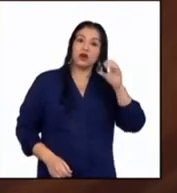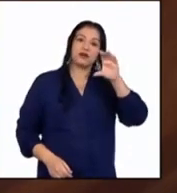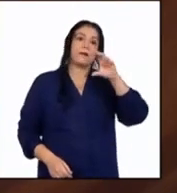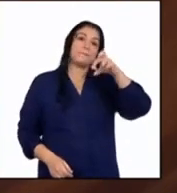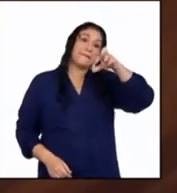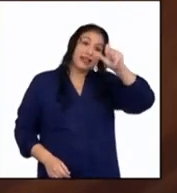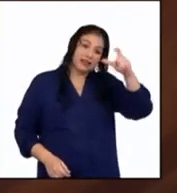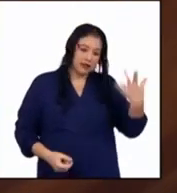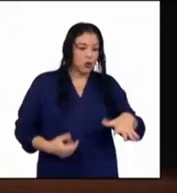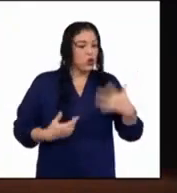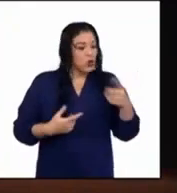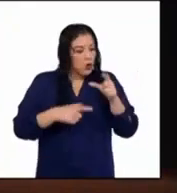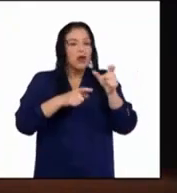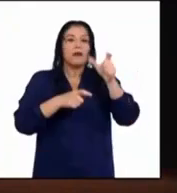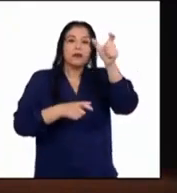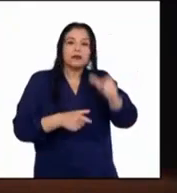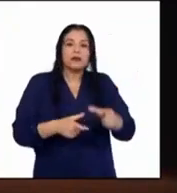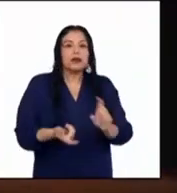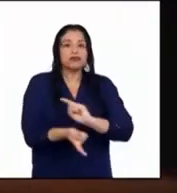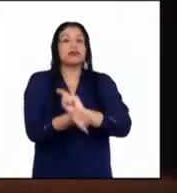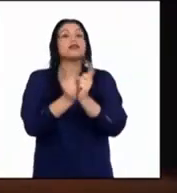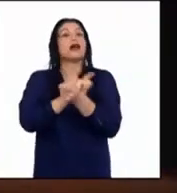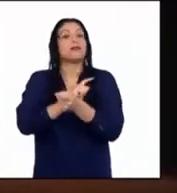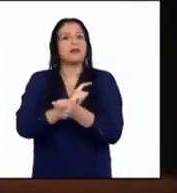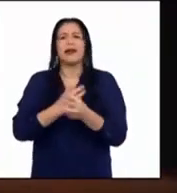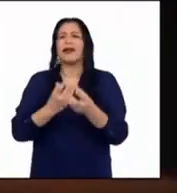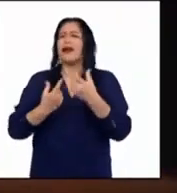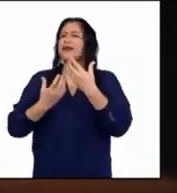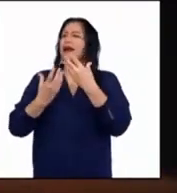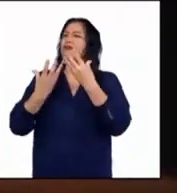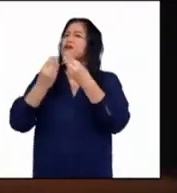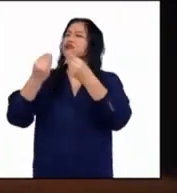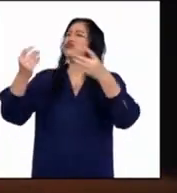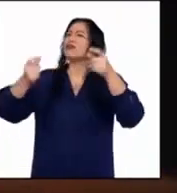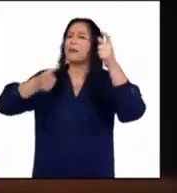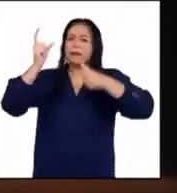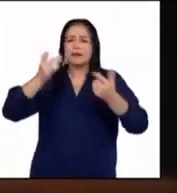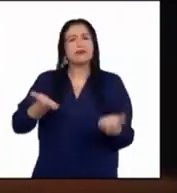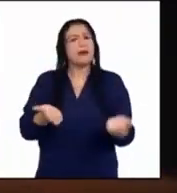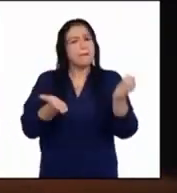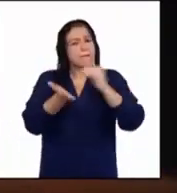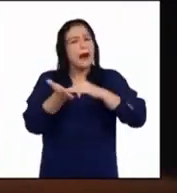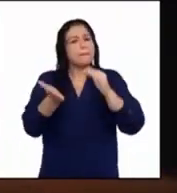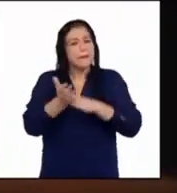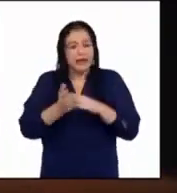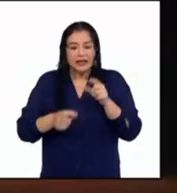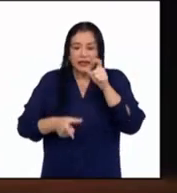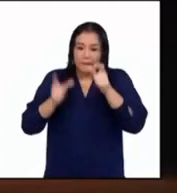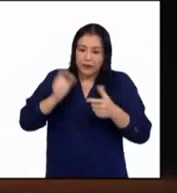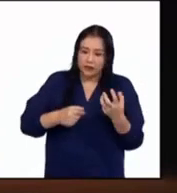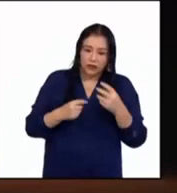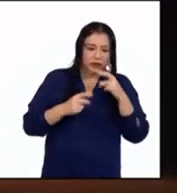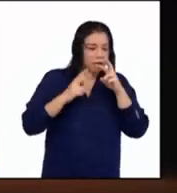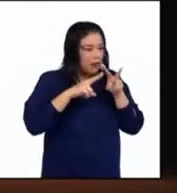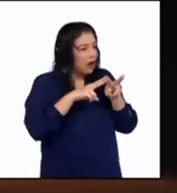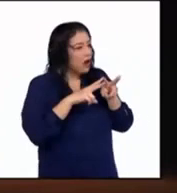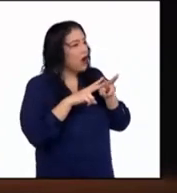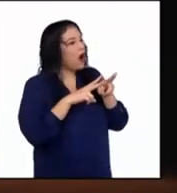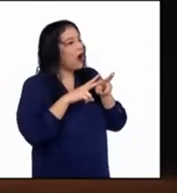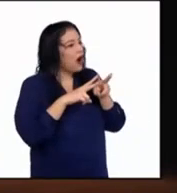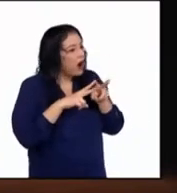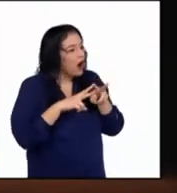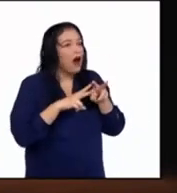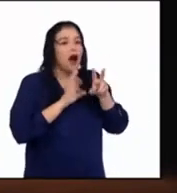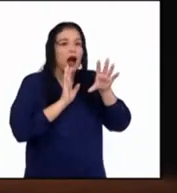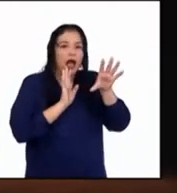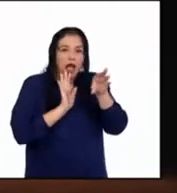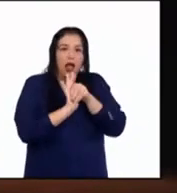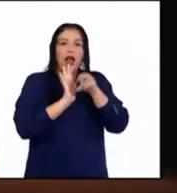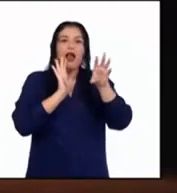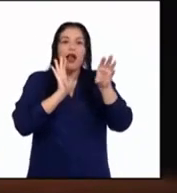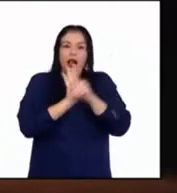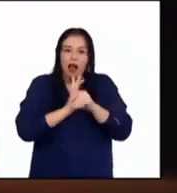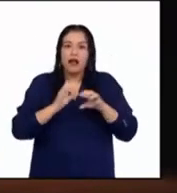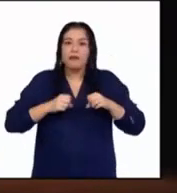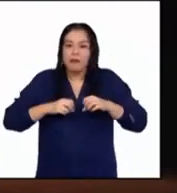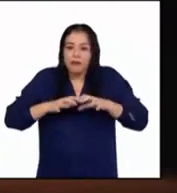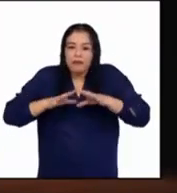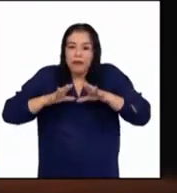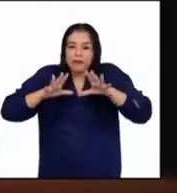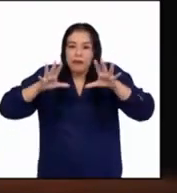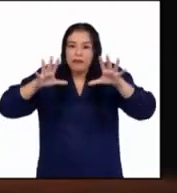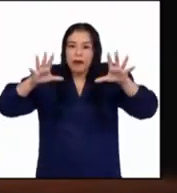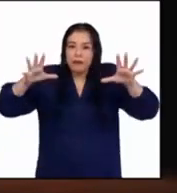como ellos hay muchísimos otros. Y estas personas están inspirando a los grupos que tienen a su alrededor y